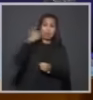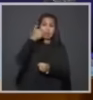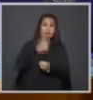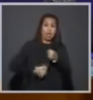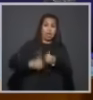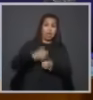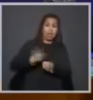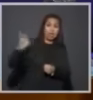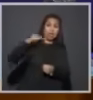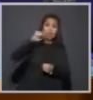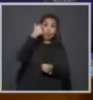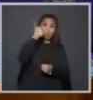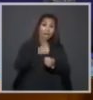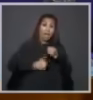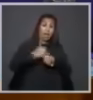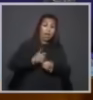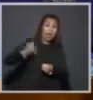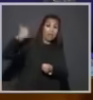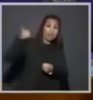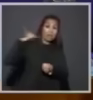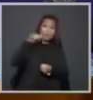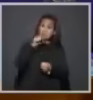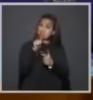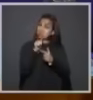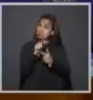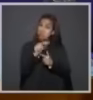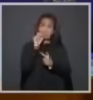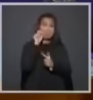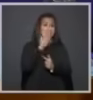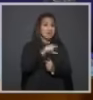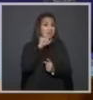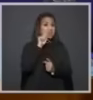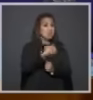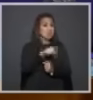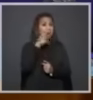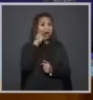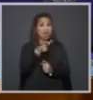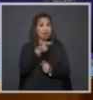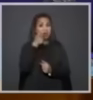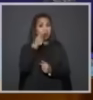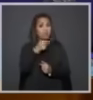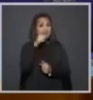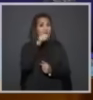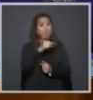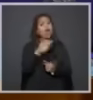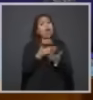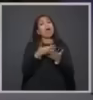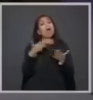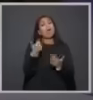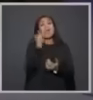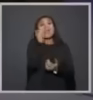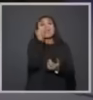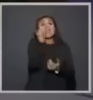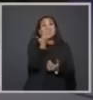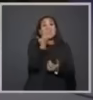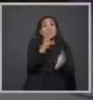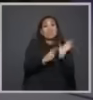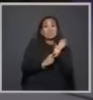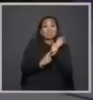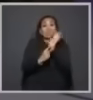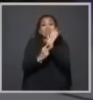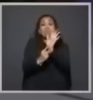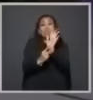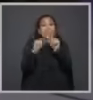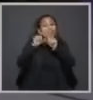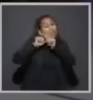¿Qué hay nuevo en ti? ¿Qué tienes por ofrecer en estas nuevas elecciones que sea distinto a las